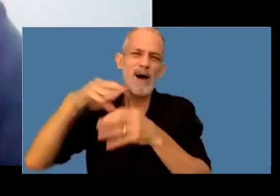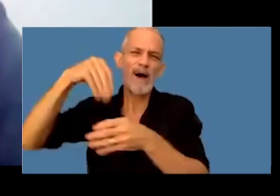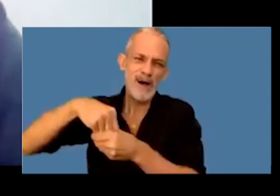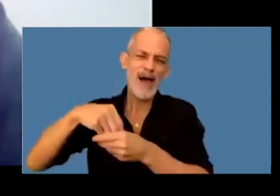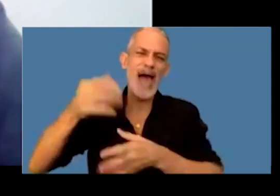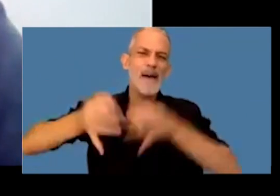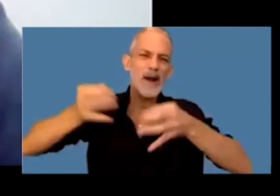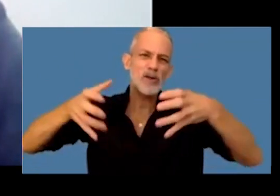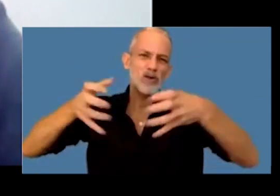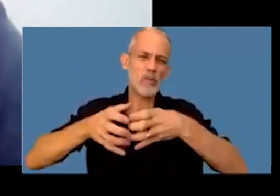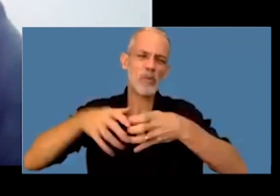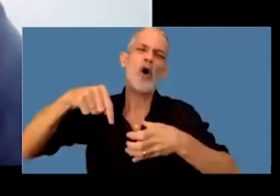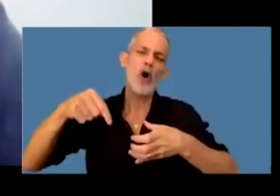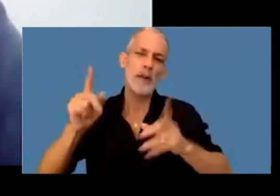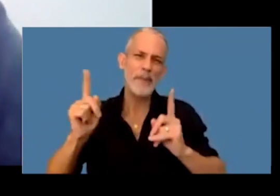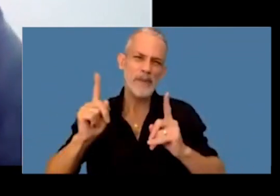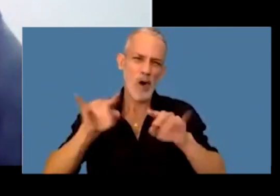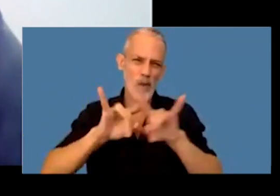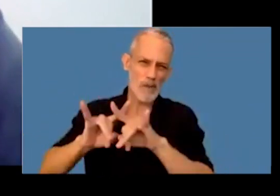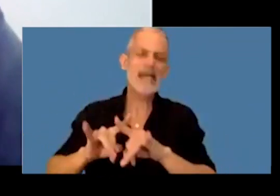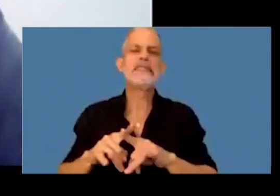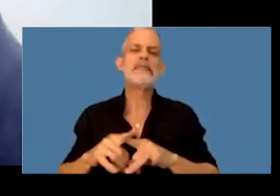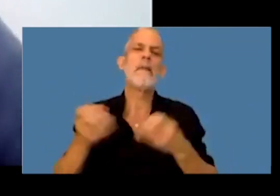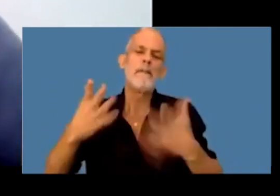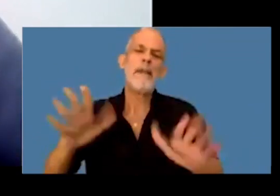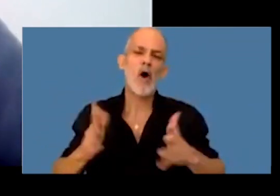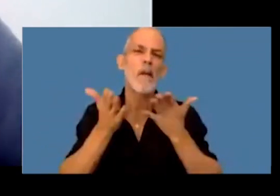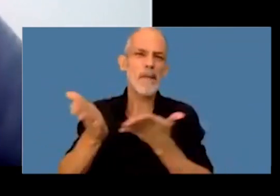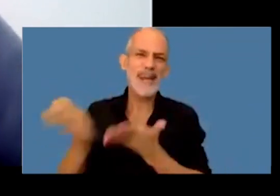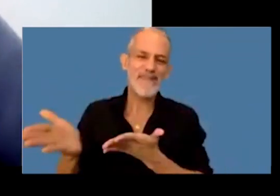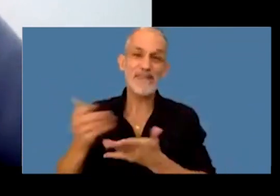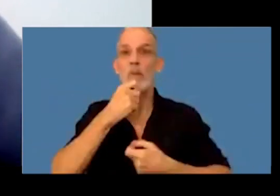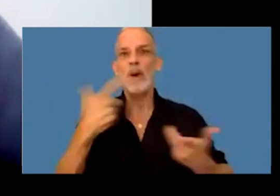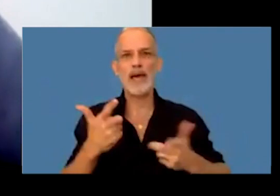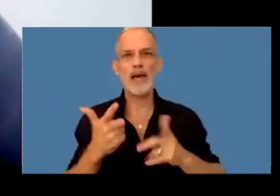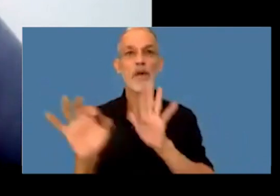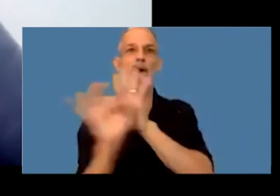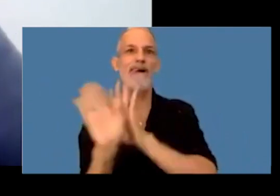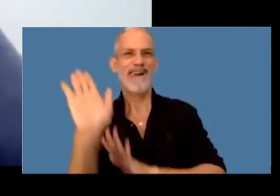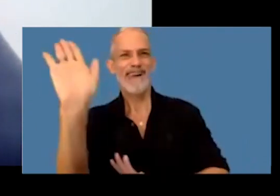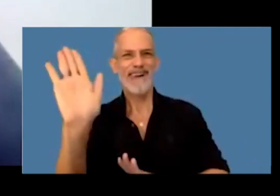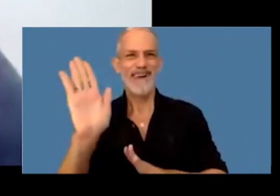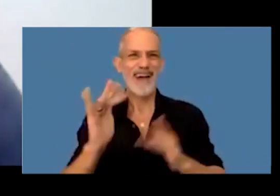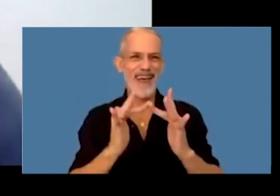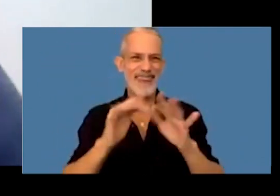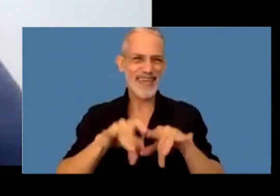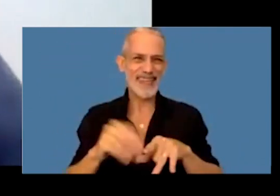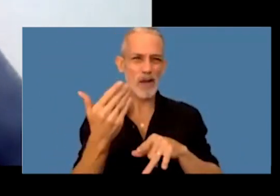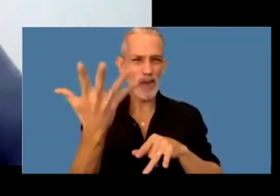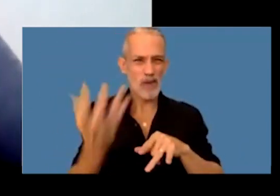hoy en día como lo mencionamos, va a tener los beneficios, por ejemplo, el símbolo internacional de acceso digital, porque ¿qué es lo que